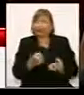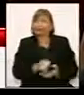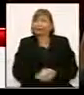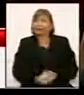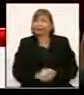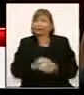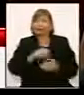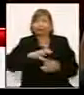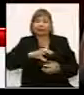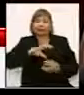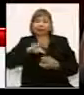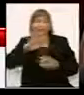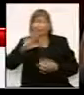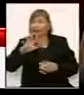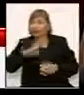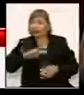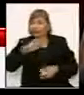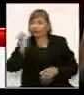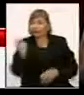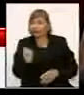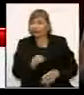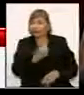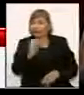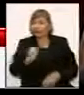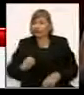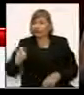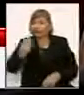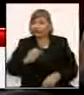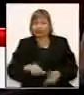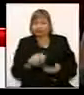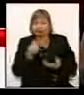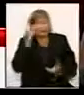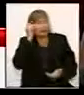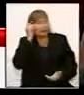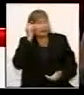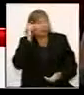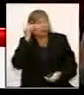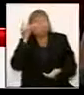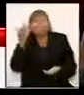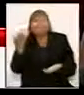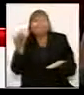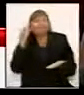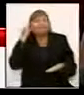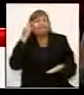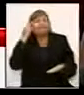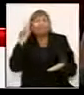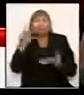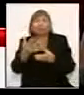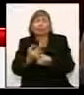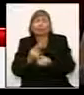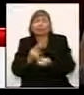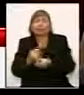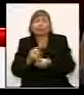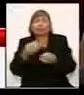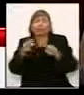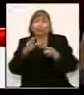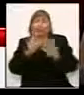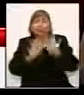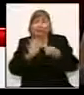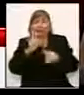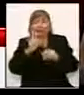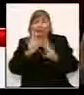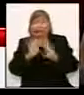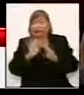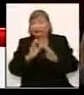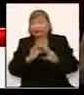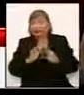el trébol. Entonces yo no sé de qué forma podemos hacerlo viable para recuperar esas 19 hectáreas, doctora. Así es que